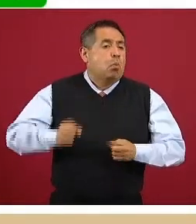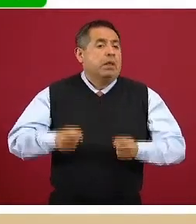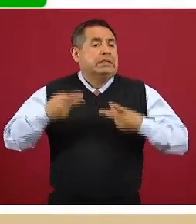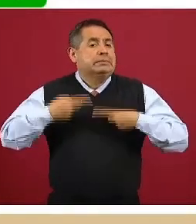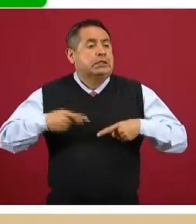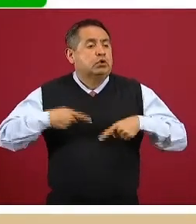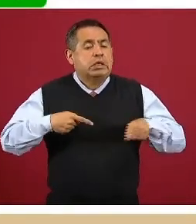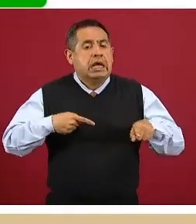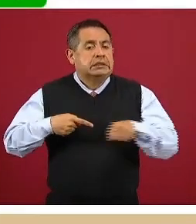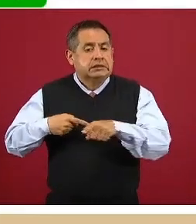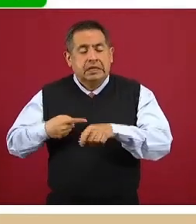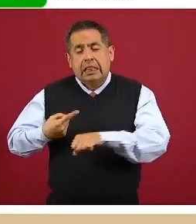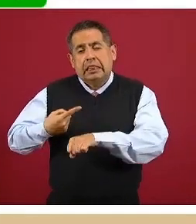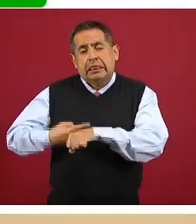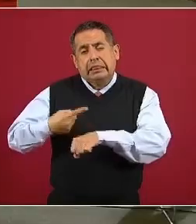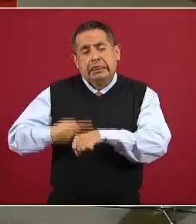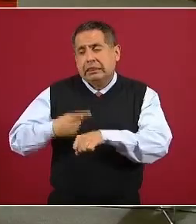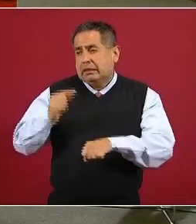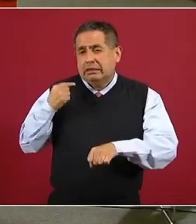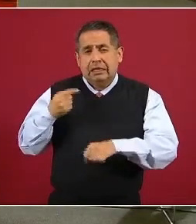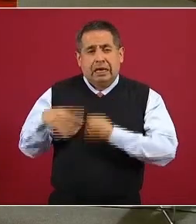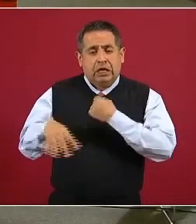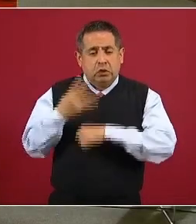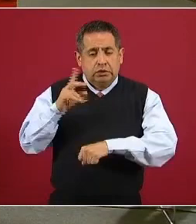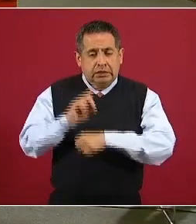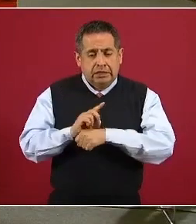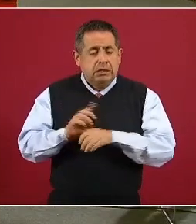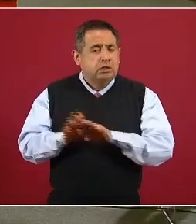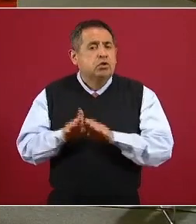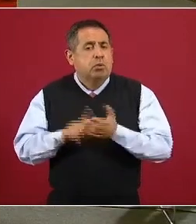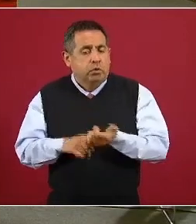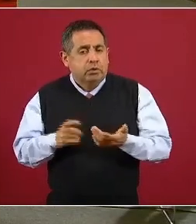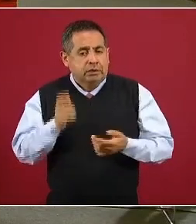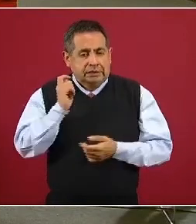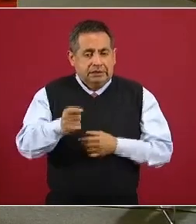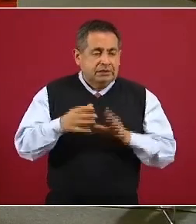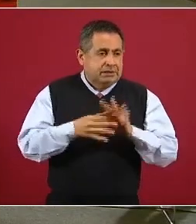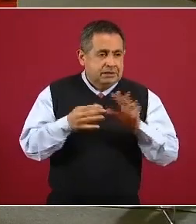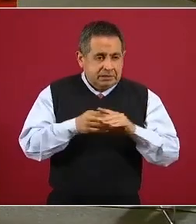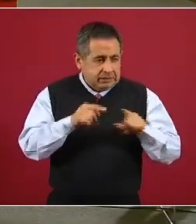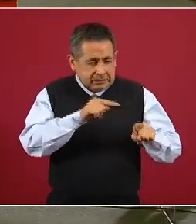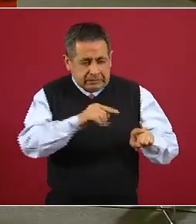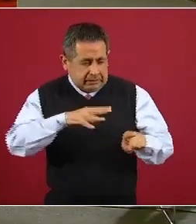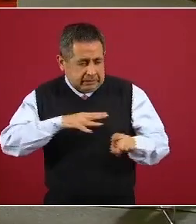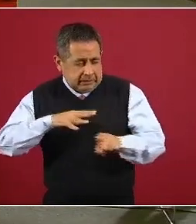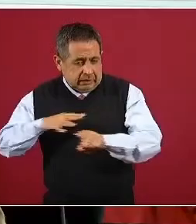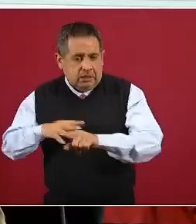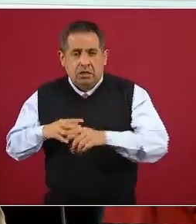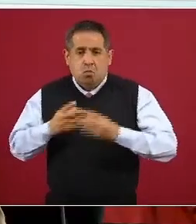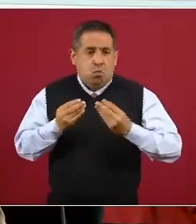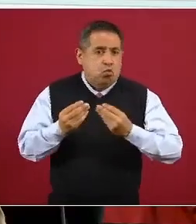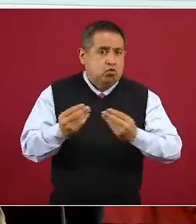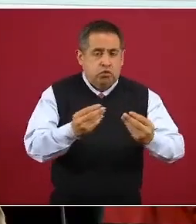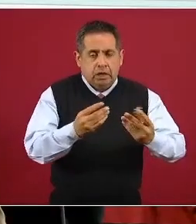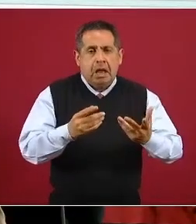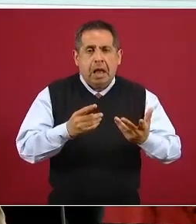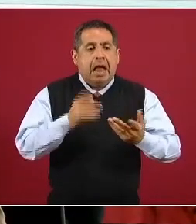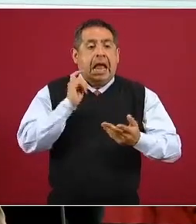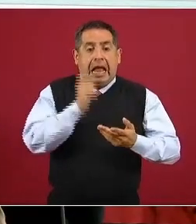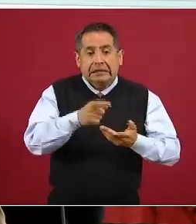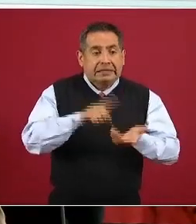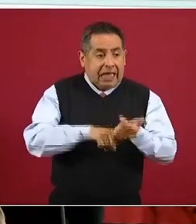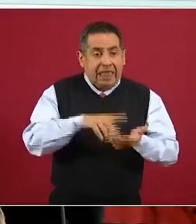personas que enferman en los últimos 14 días. A esto le llamamos los casos activos y representan precisamente la